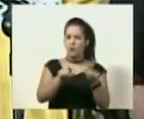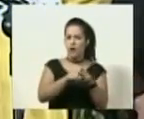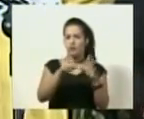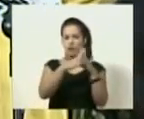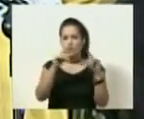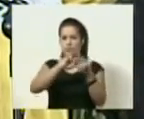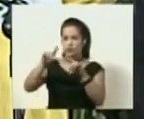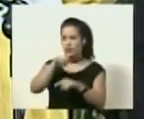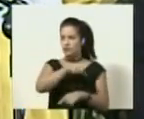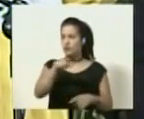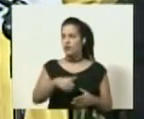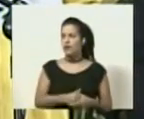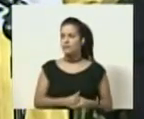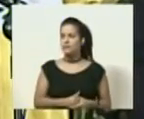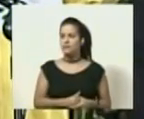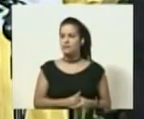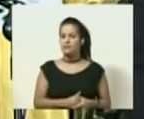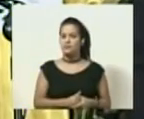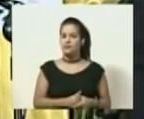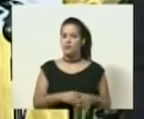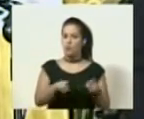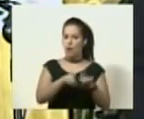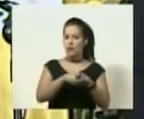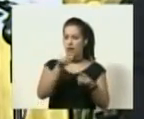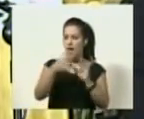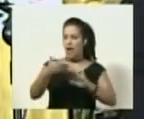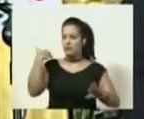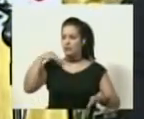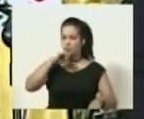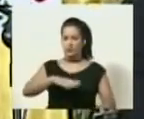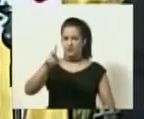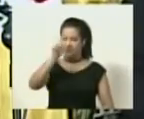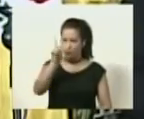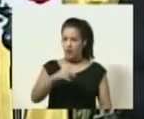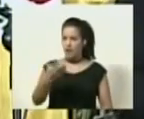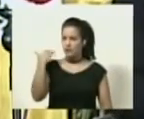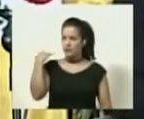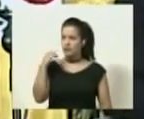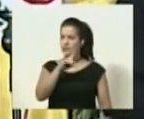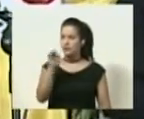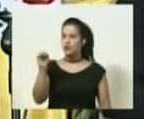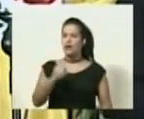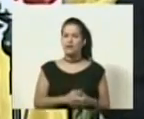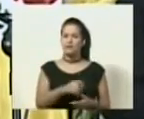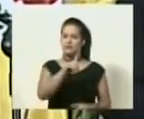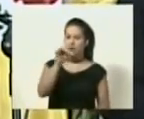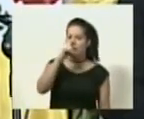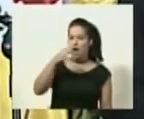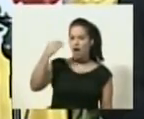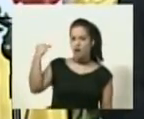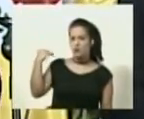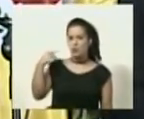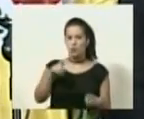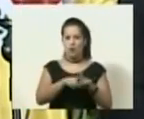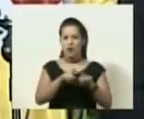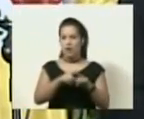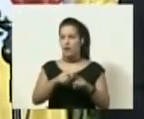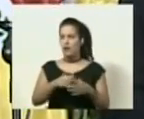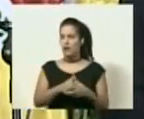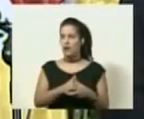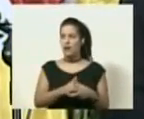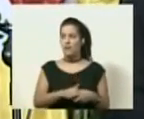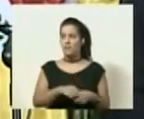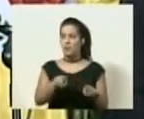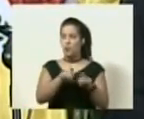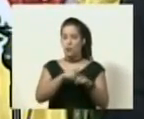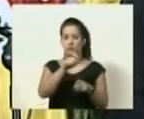invirtieron. Ustedes saben por qué existió una Venezuela durante 100 años con la inmensa riqueza petrolera